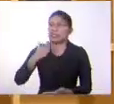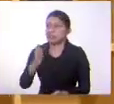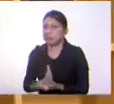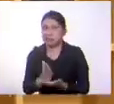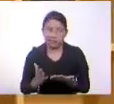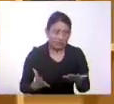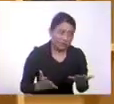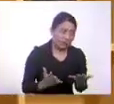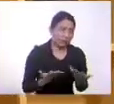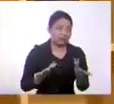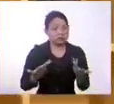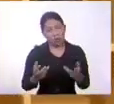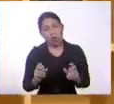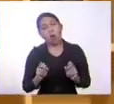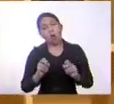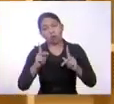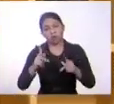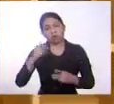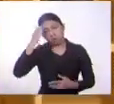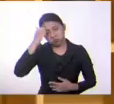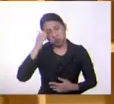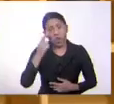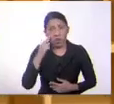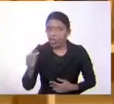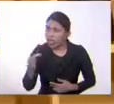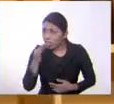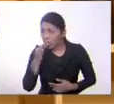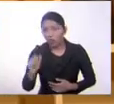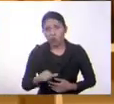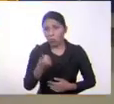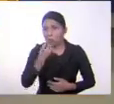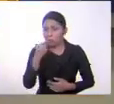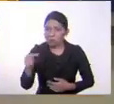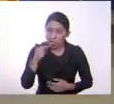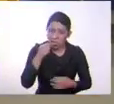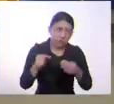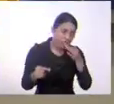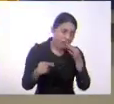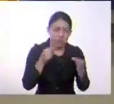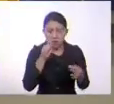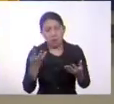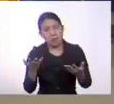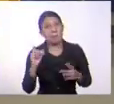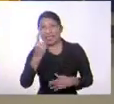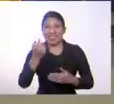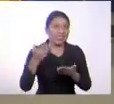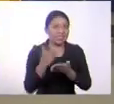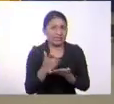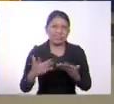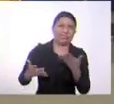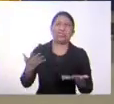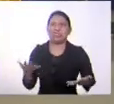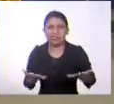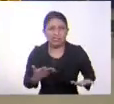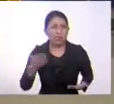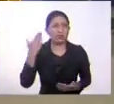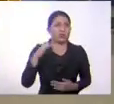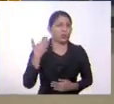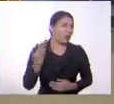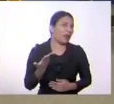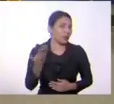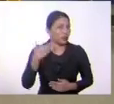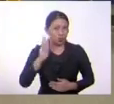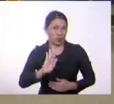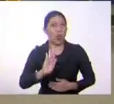una oportunidad de conocer otro tipo de comidas, que es muy importante, ¿verdad? Pero al llegar, como tú estás acostumbrado a lo tuyo, a lo de